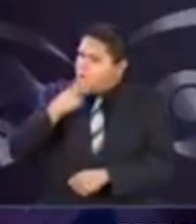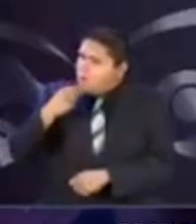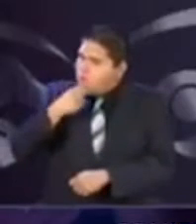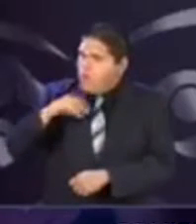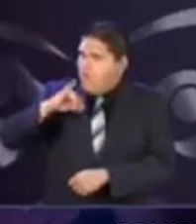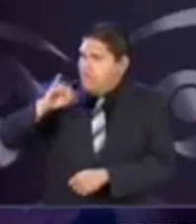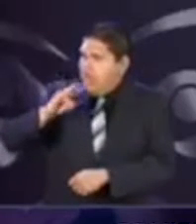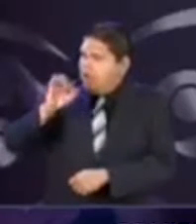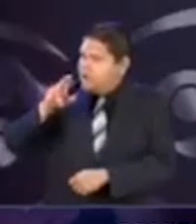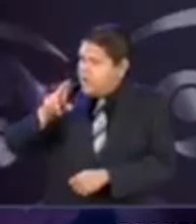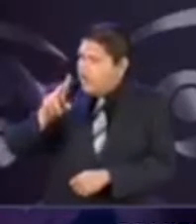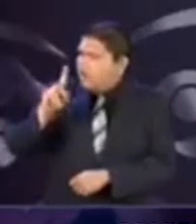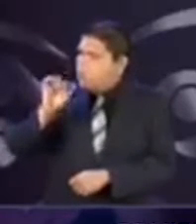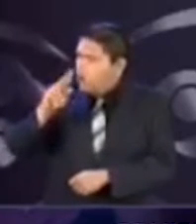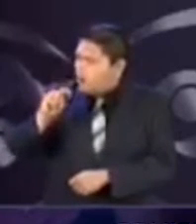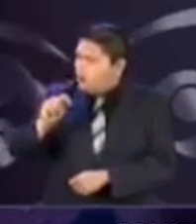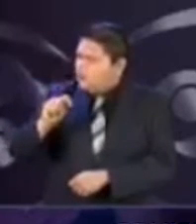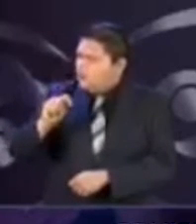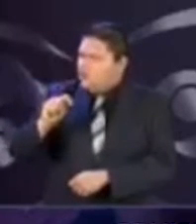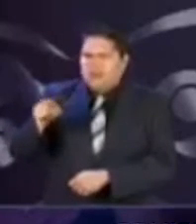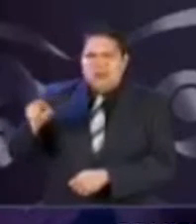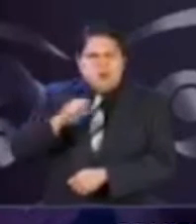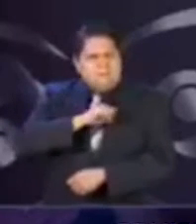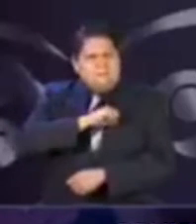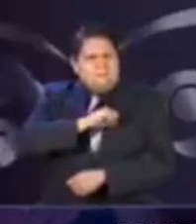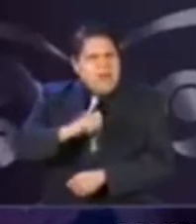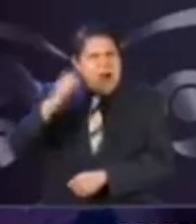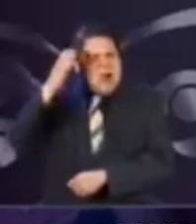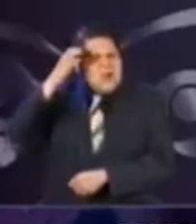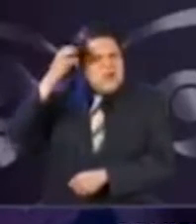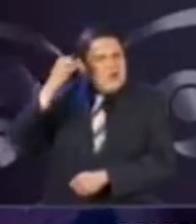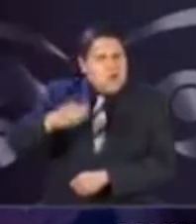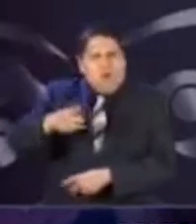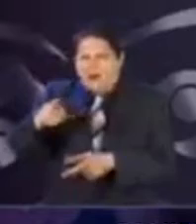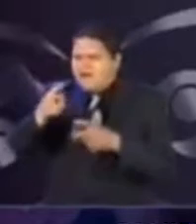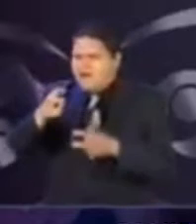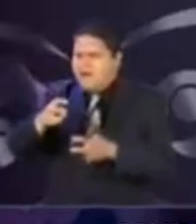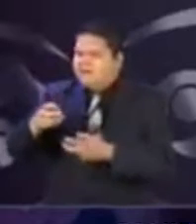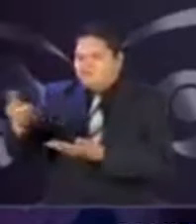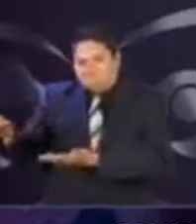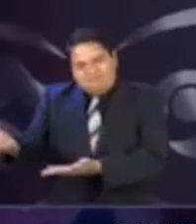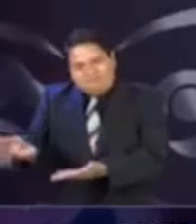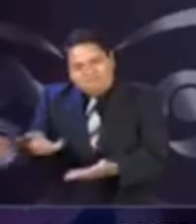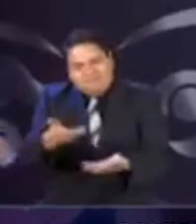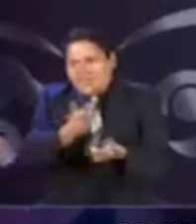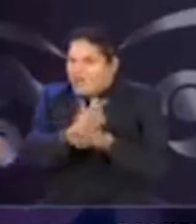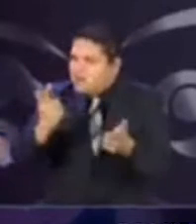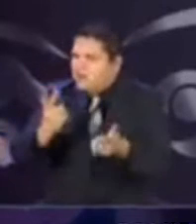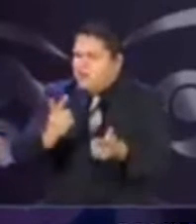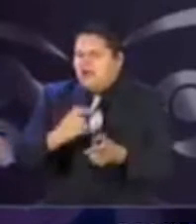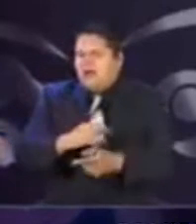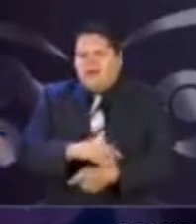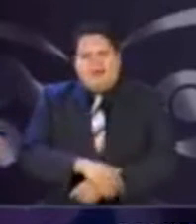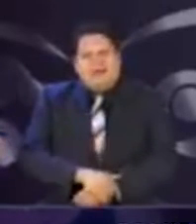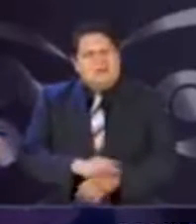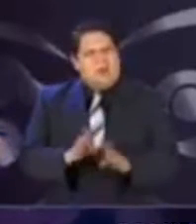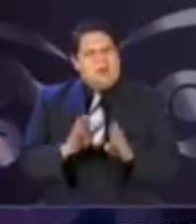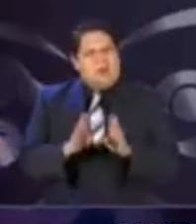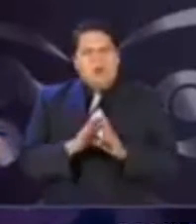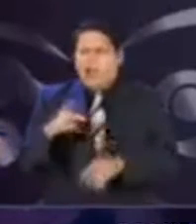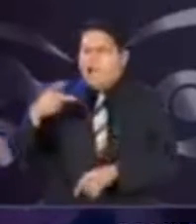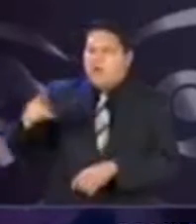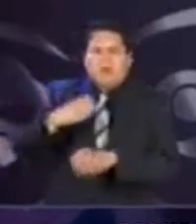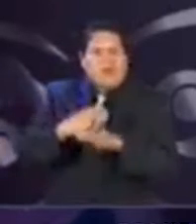nuestra historia. Y lo peor de todo, están protegiendo sus bienes producto de la ilegalidad.